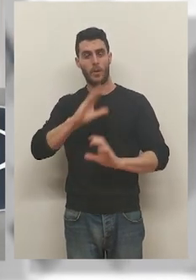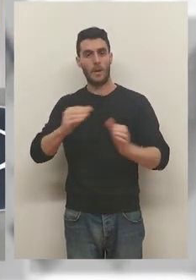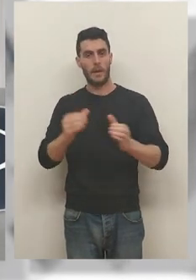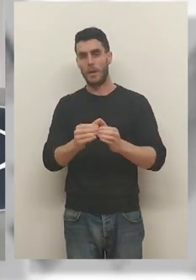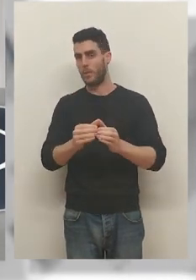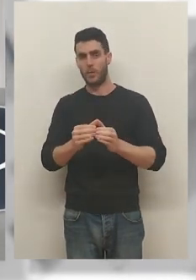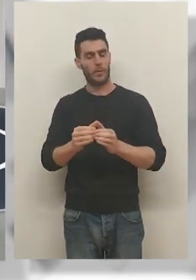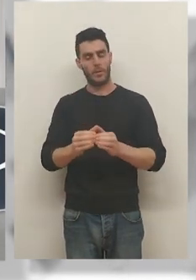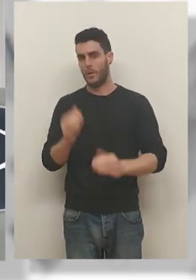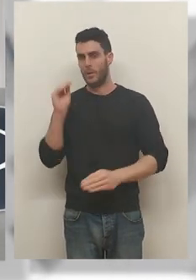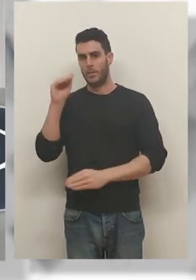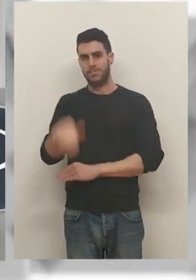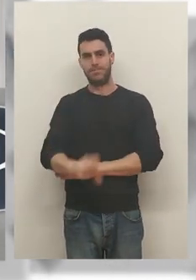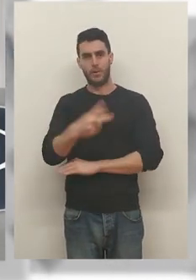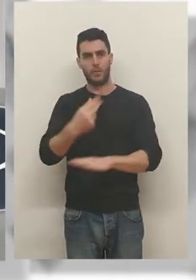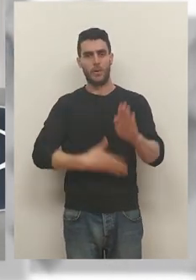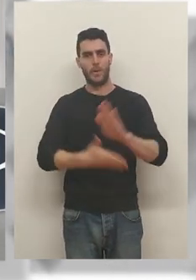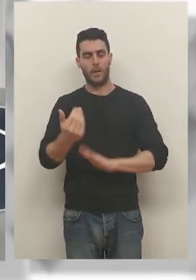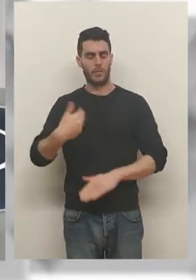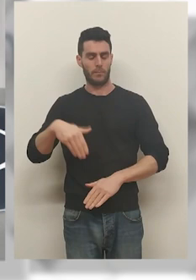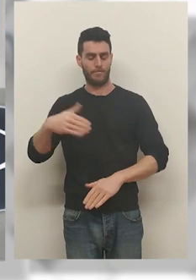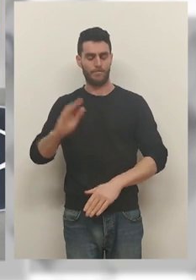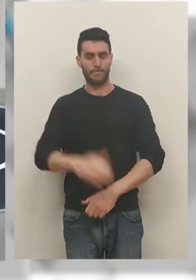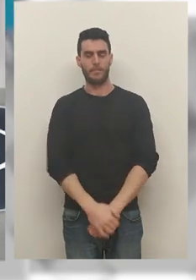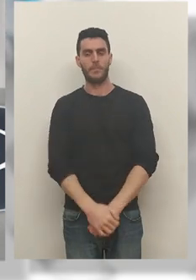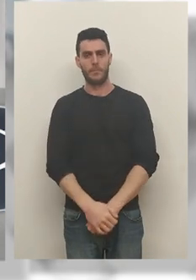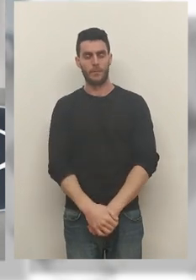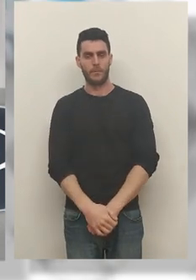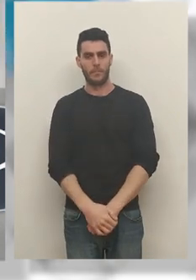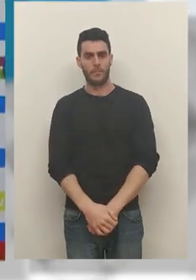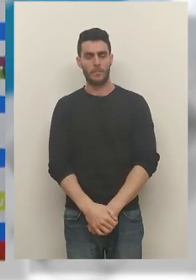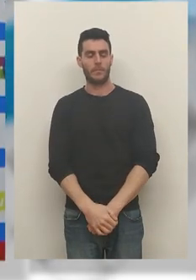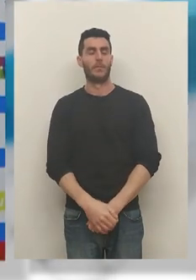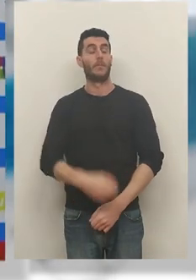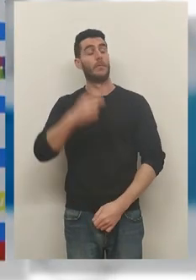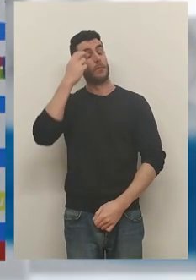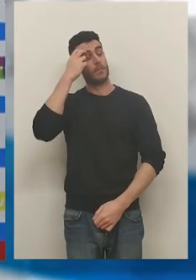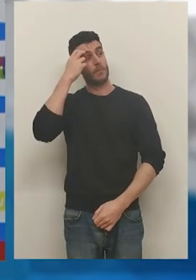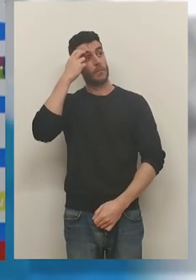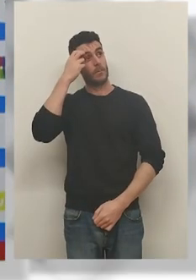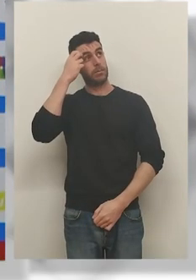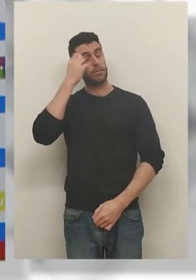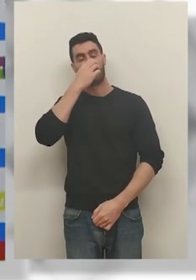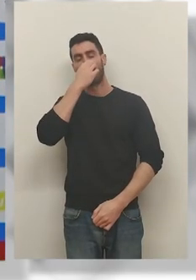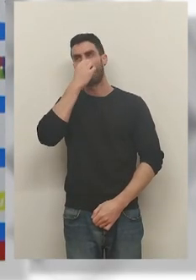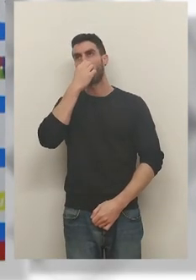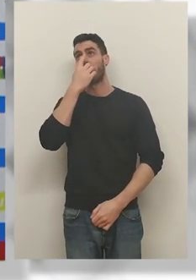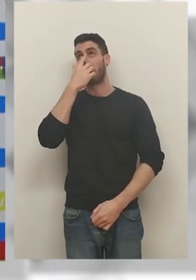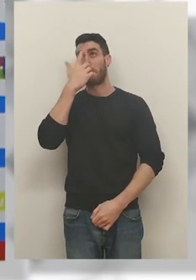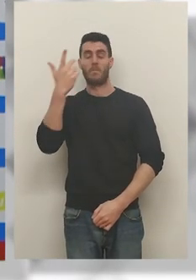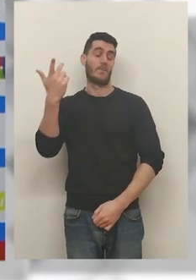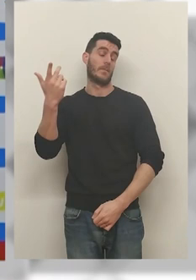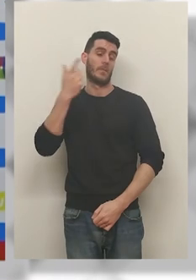equipo que encara sin frenos el camino hacia la segunda federación bueno a ver tenemos esperanzas